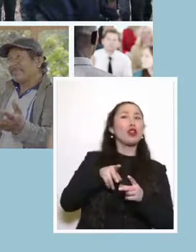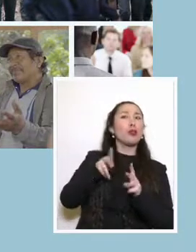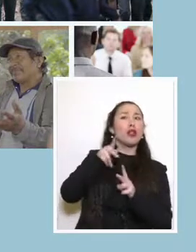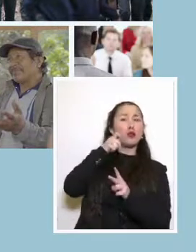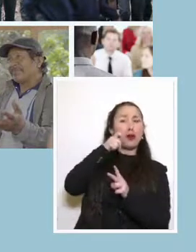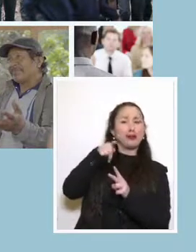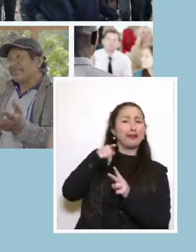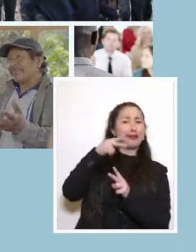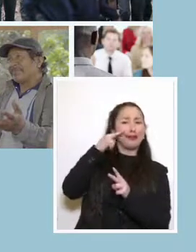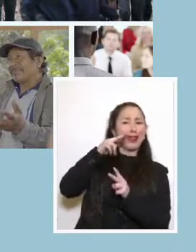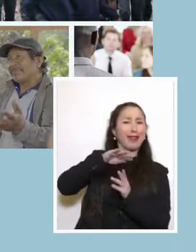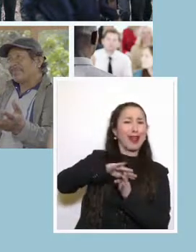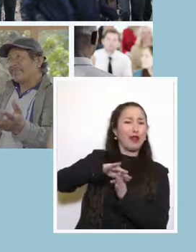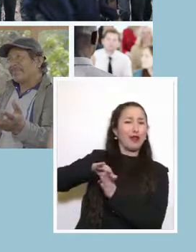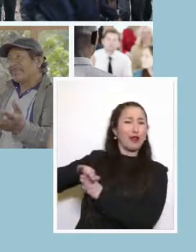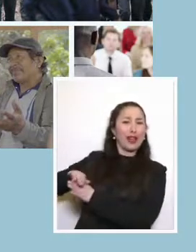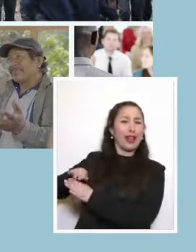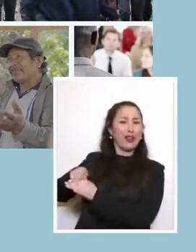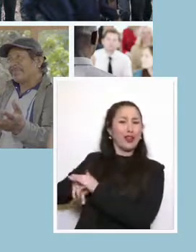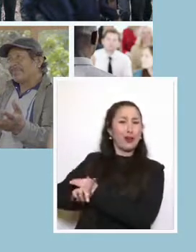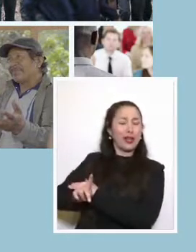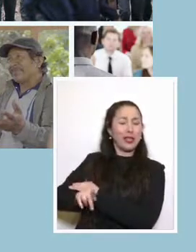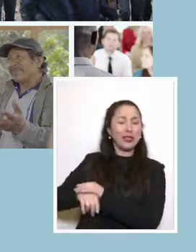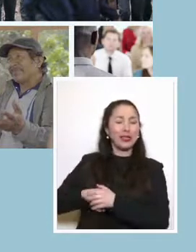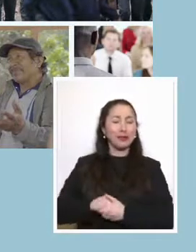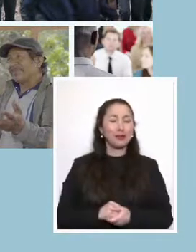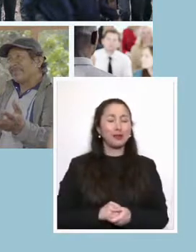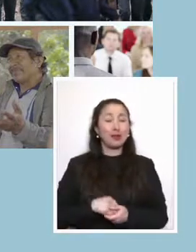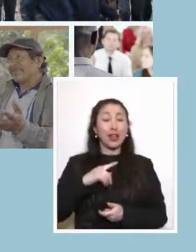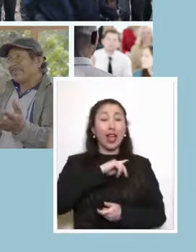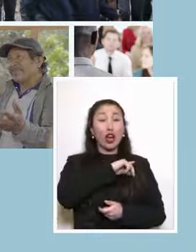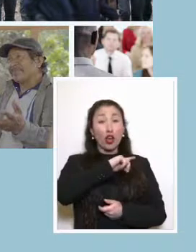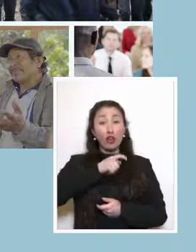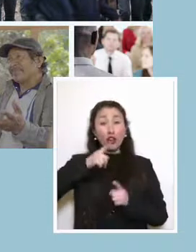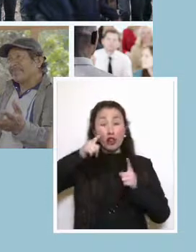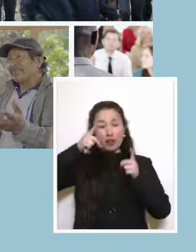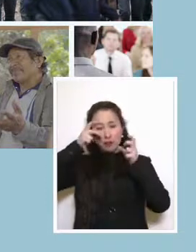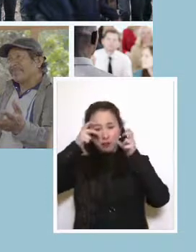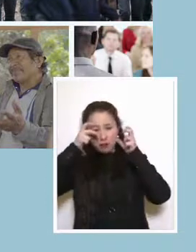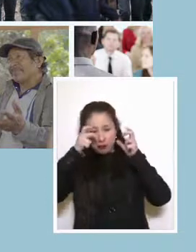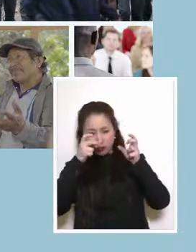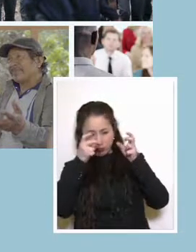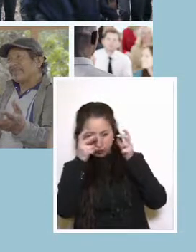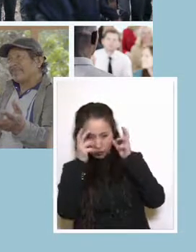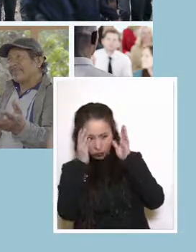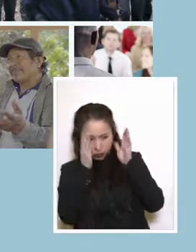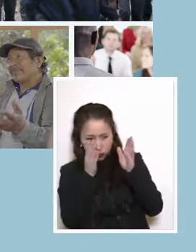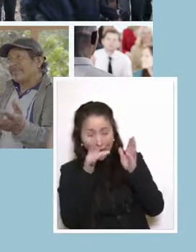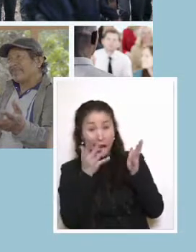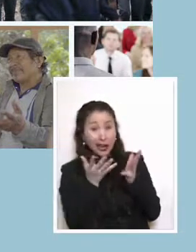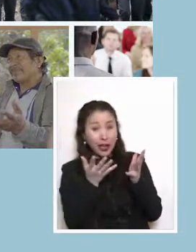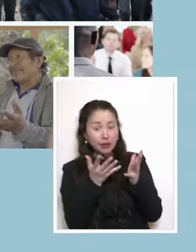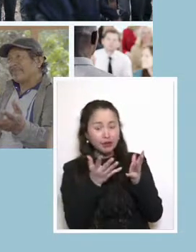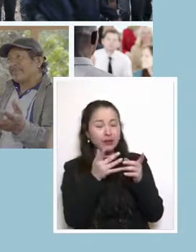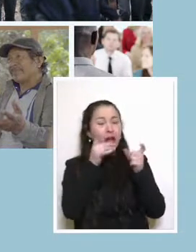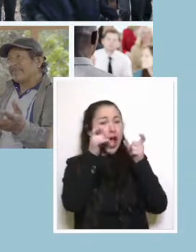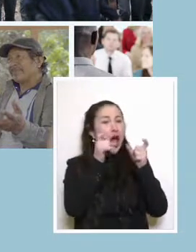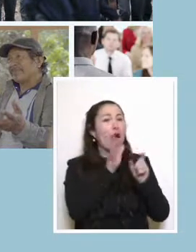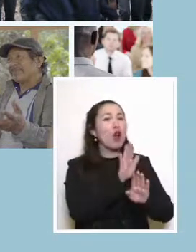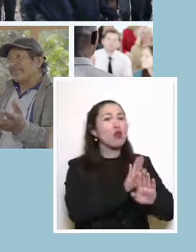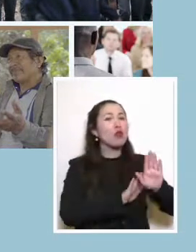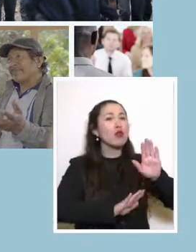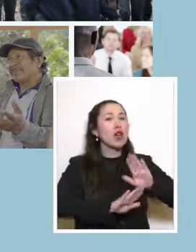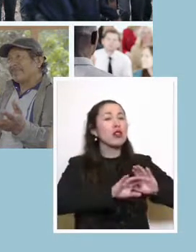humano. Los gobiernos tienen que prestar atención a la regulación y a la protección de la